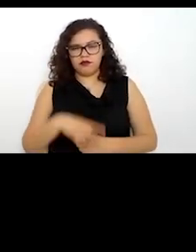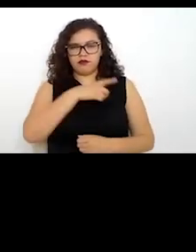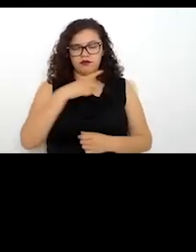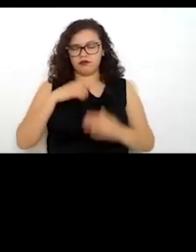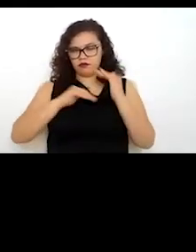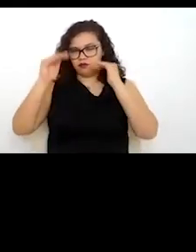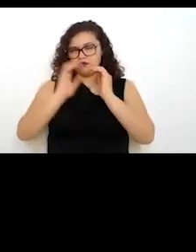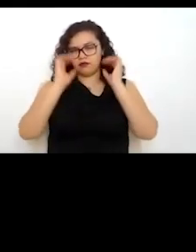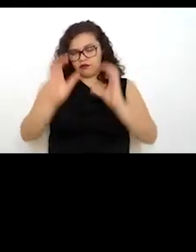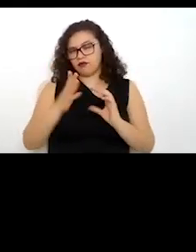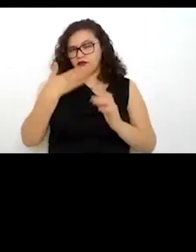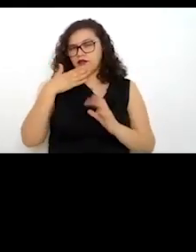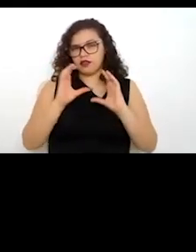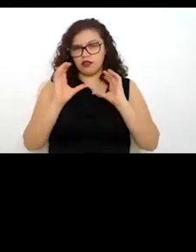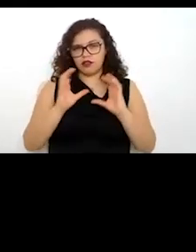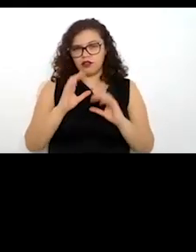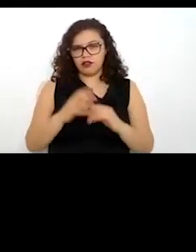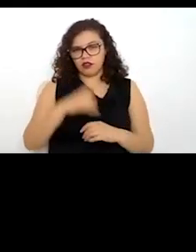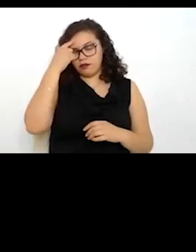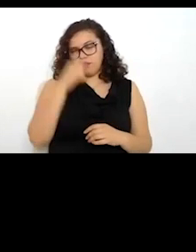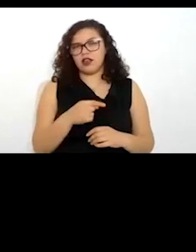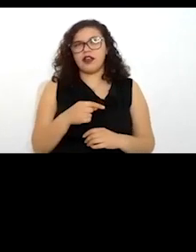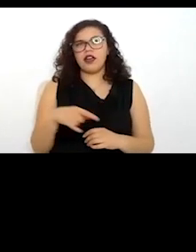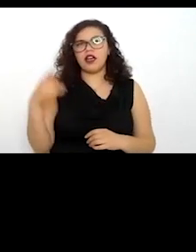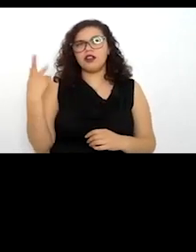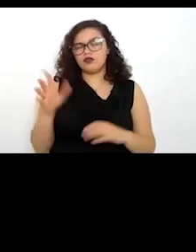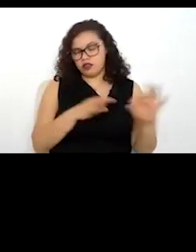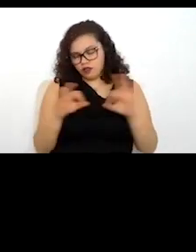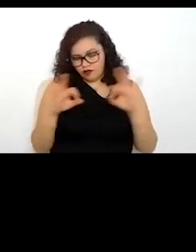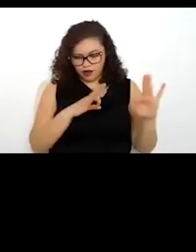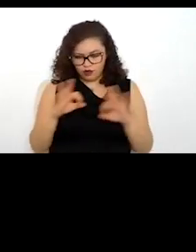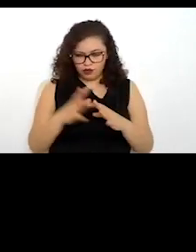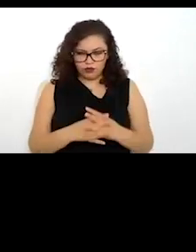y esmero apropiados para que, pues, obviamente, el trabajo sea